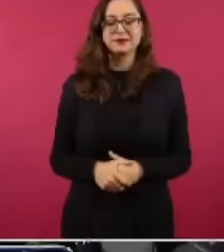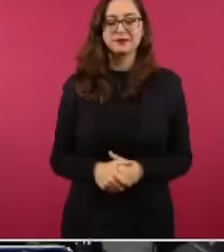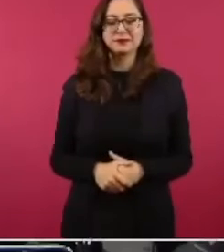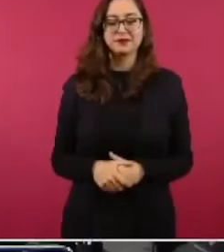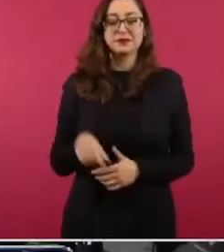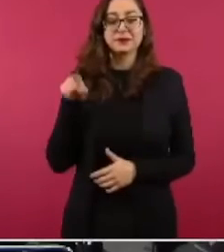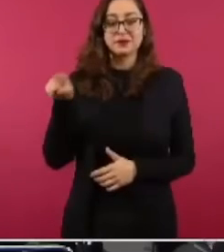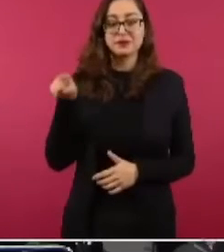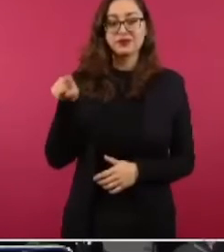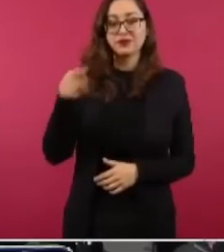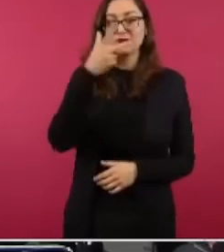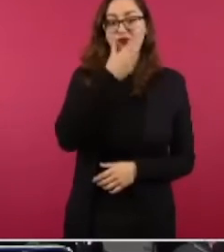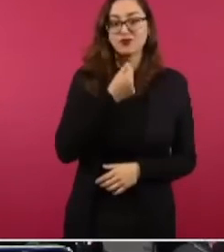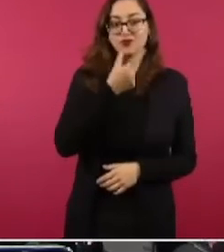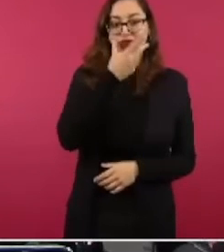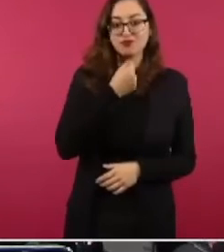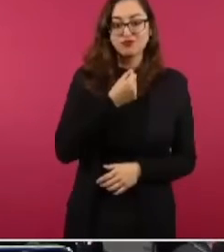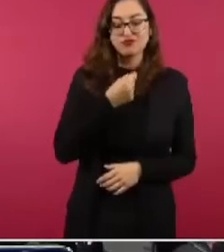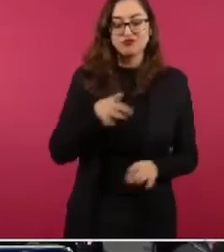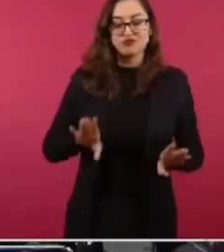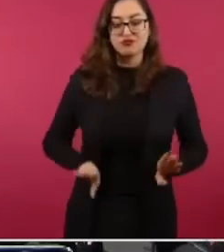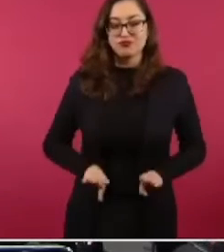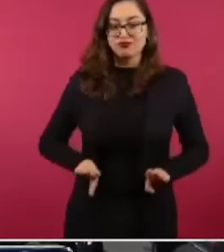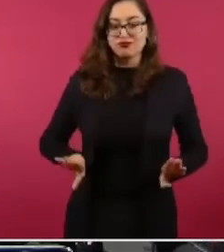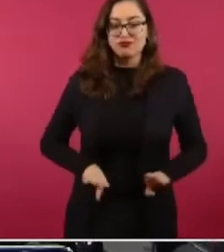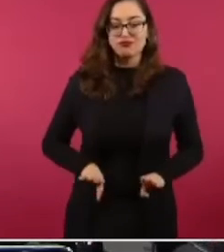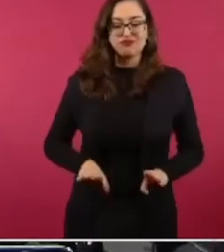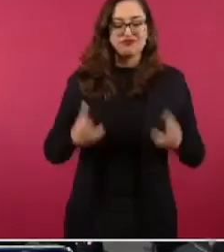un ser humano